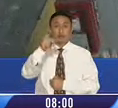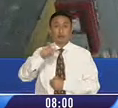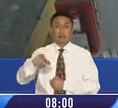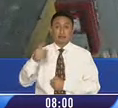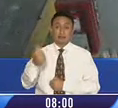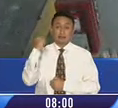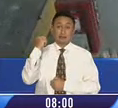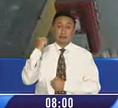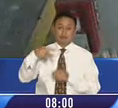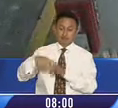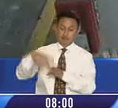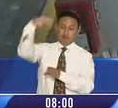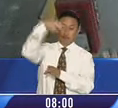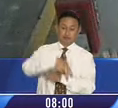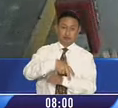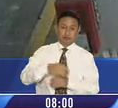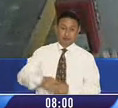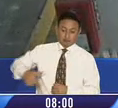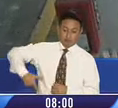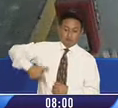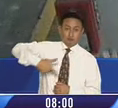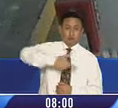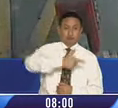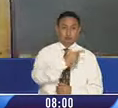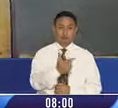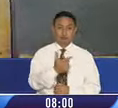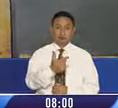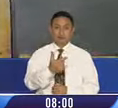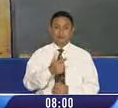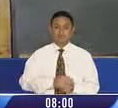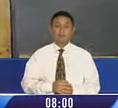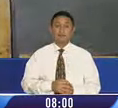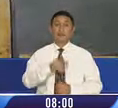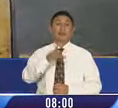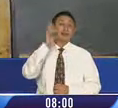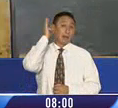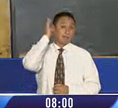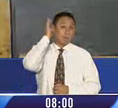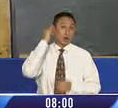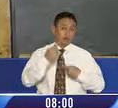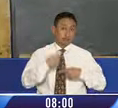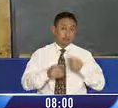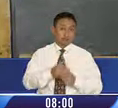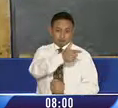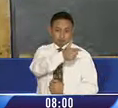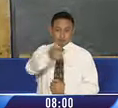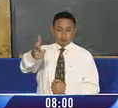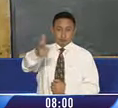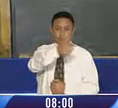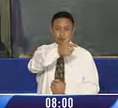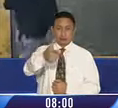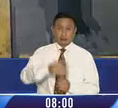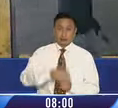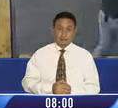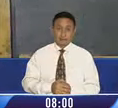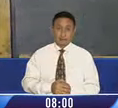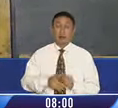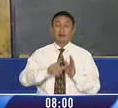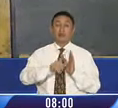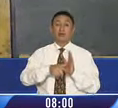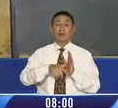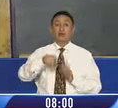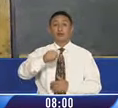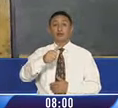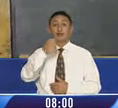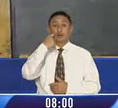trasera, este sujeto se baja con un arma en mano y apunta directamente a quienes ahí se encuentran. Segundos después, el conductor también toma